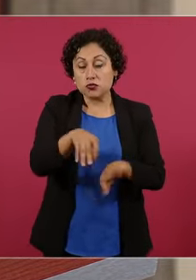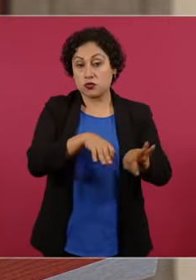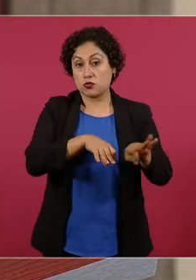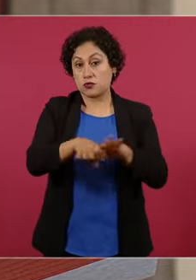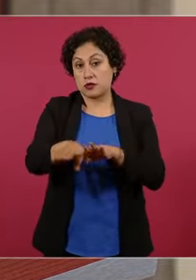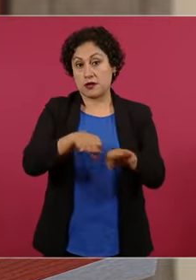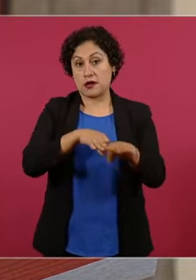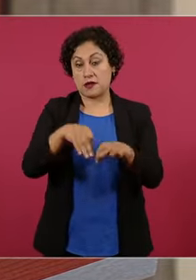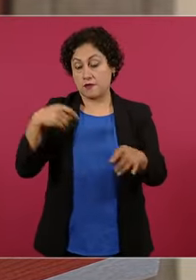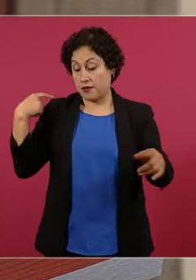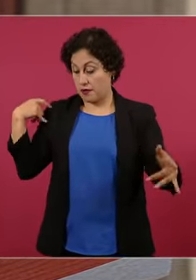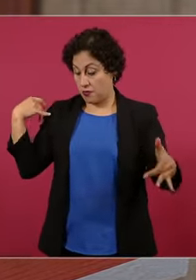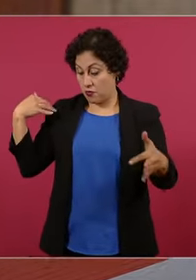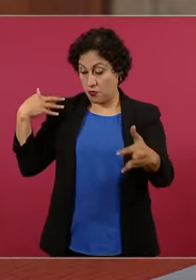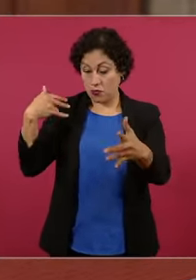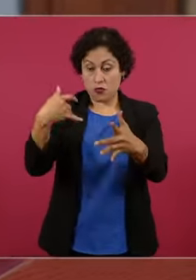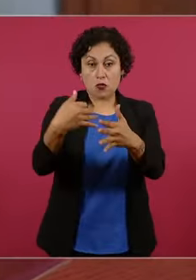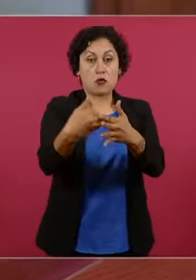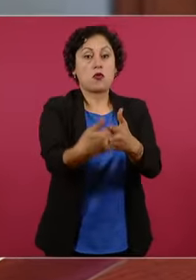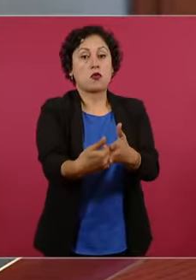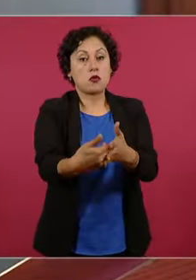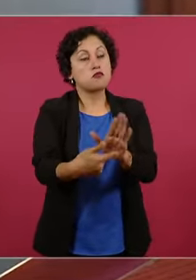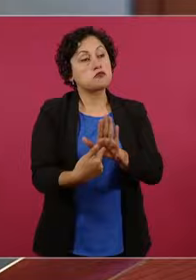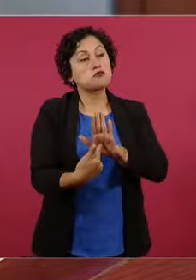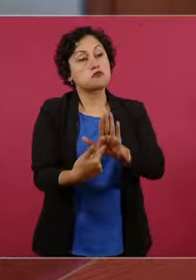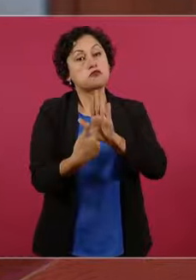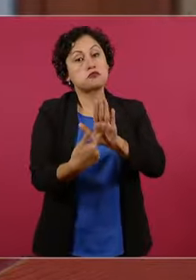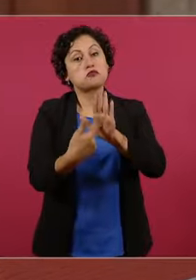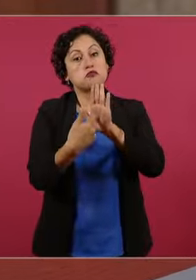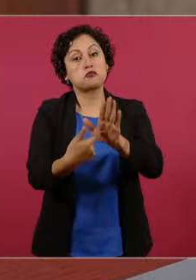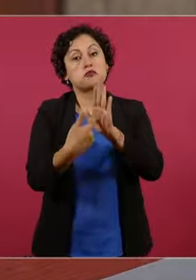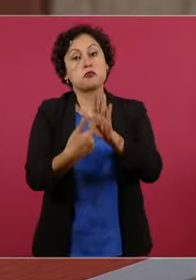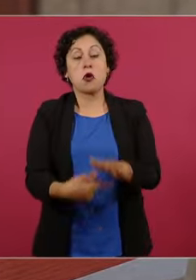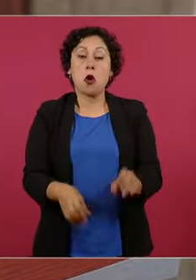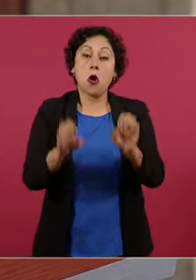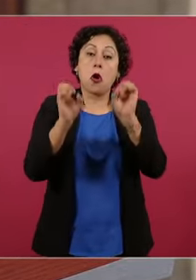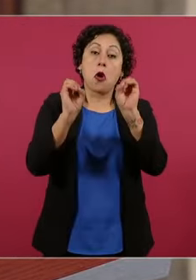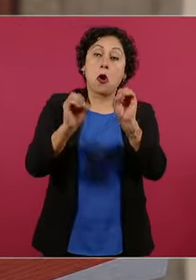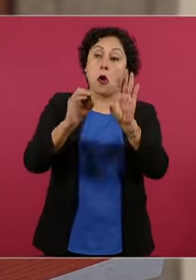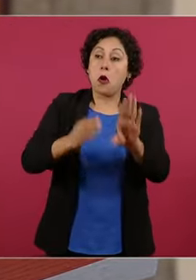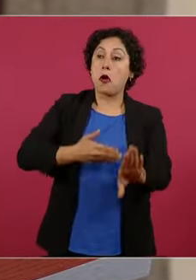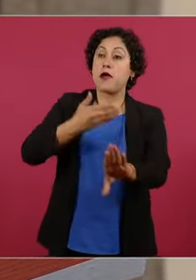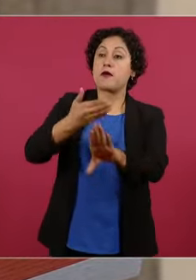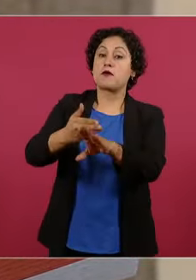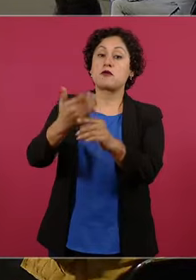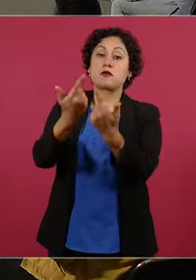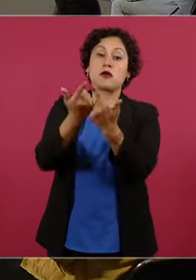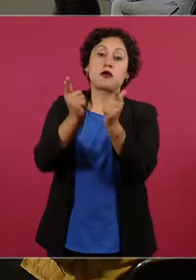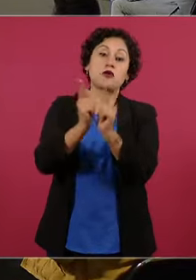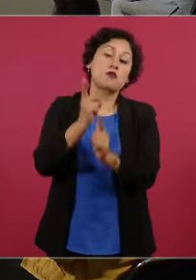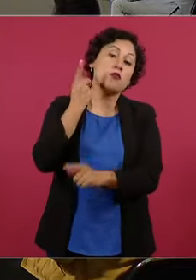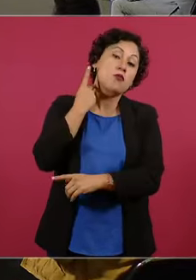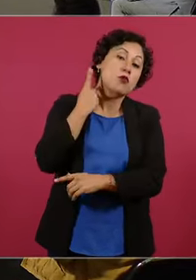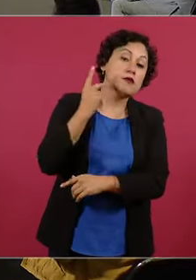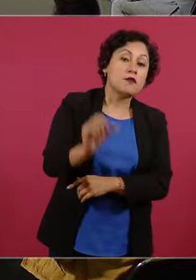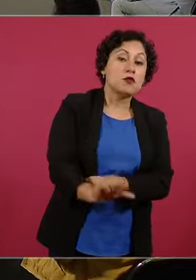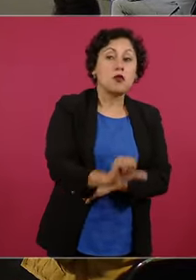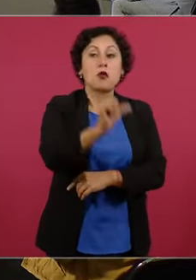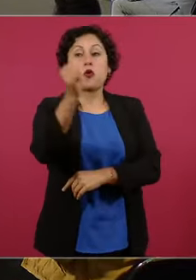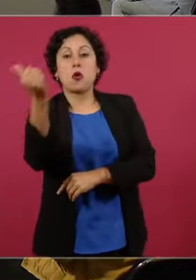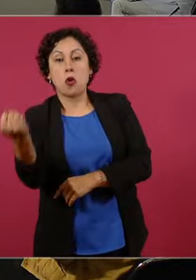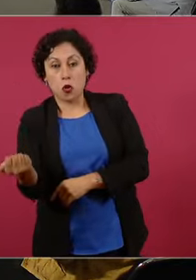y con pronunciamientos en contra de los partidos políticos opositores que en su